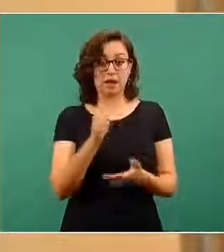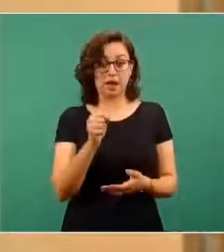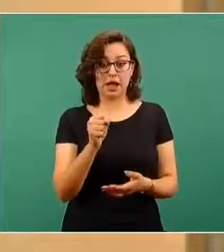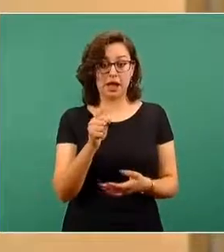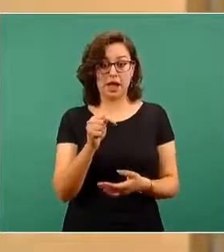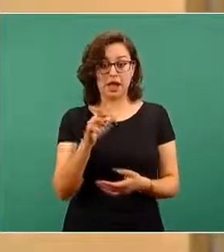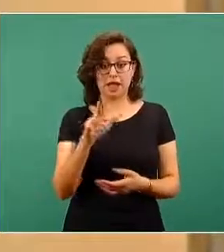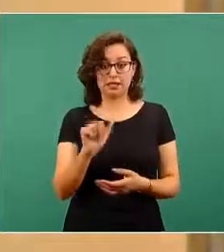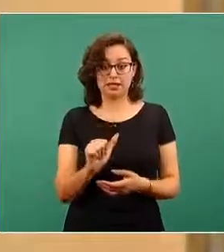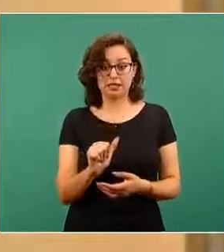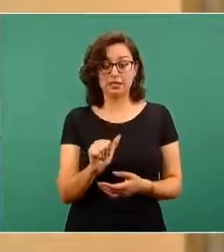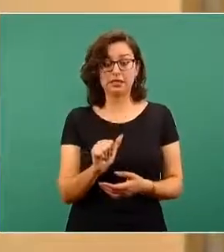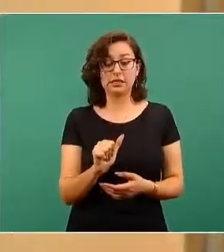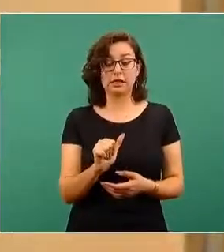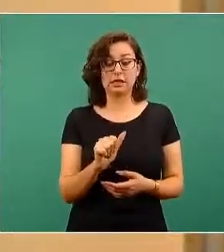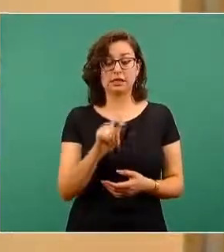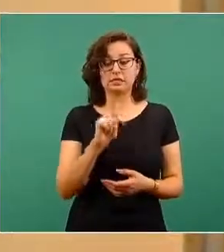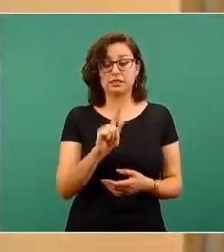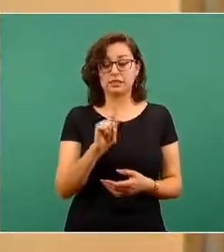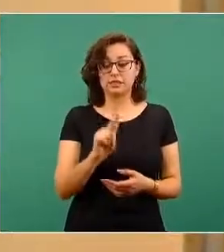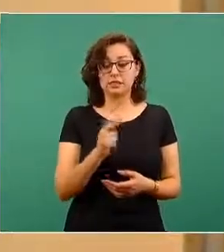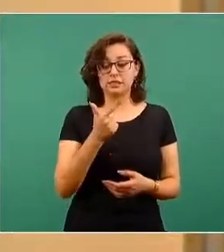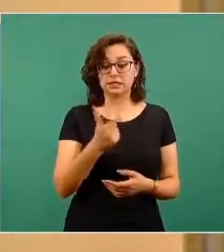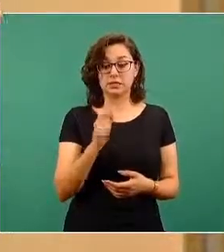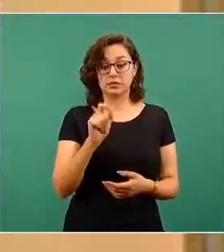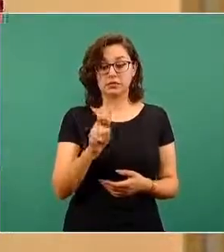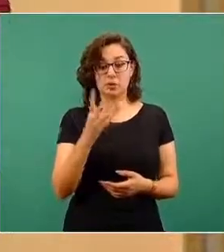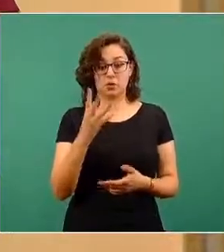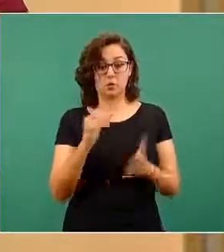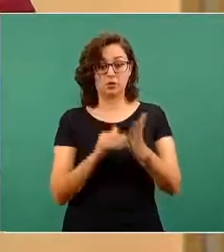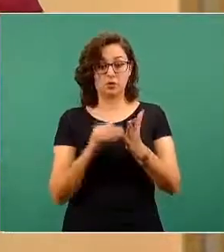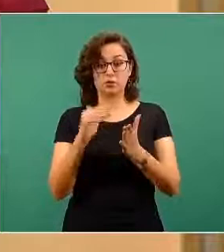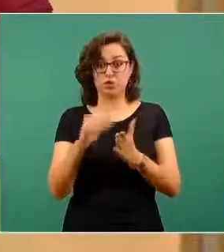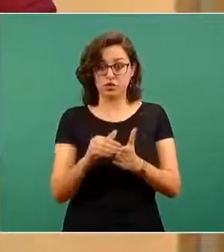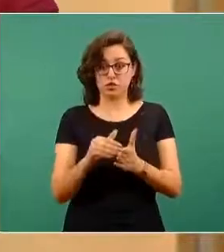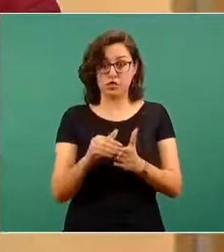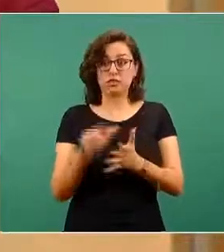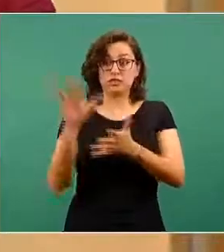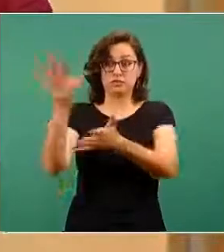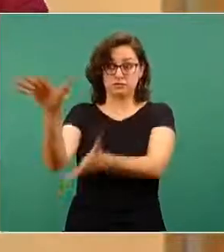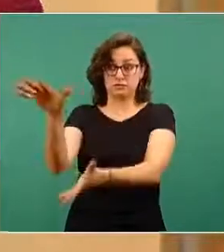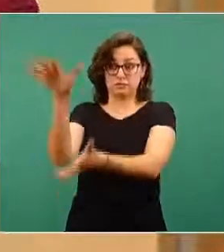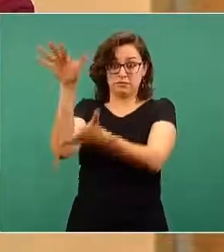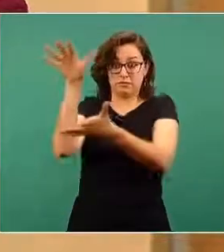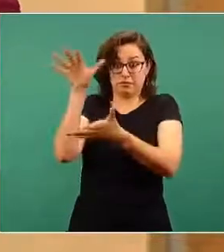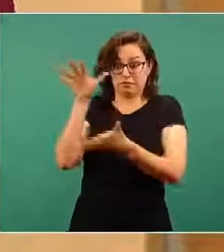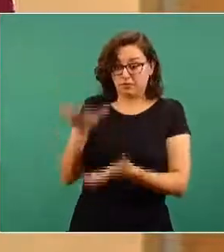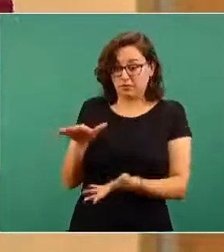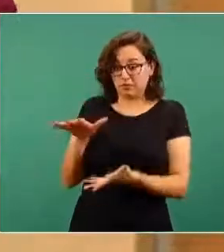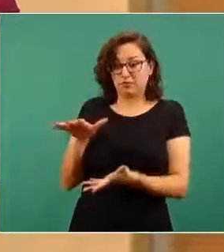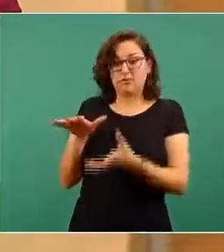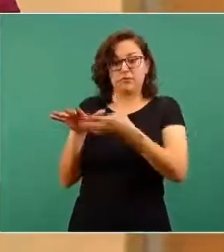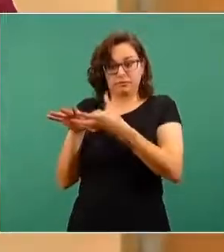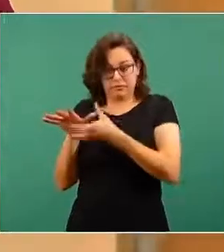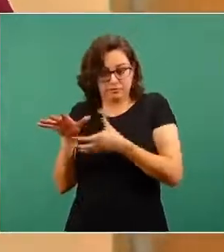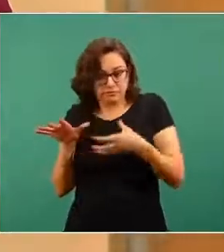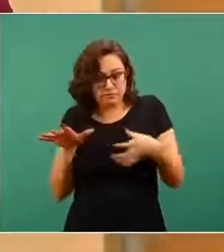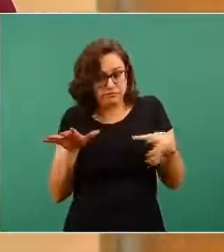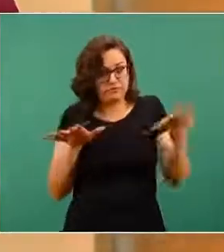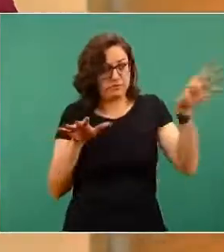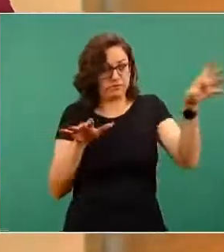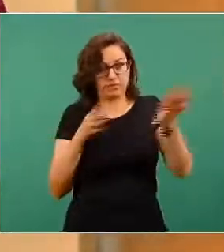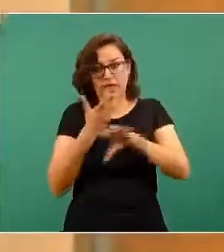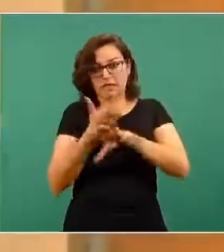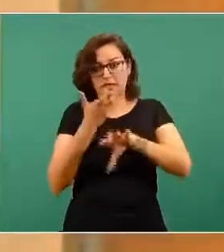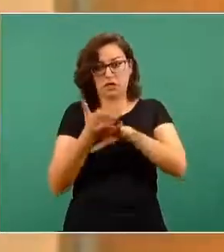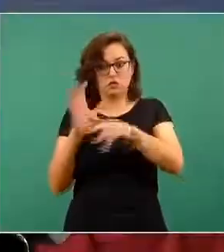AstraZeneca, que son 77.4 millones de dosis, entonces nosotros concedemos para que esto mismo se le devuelva a